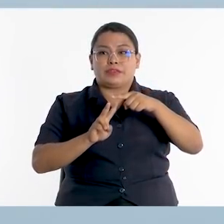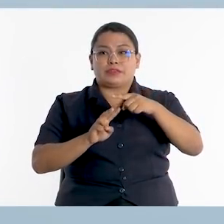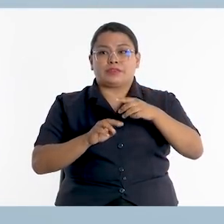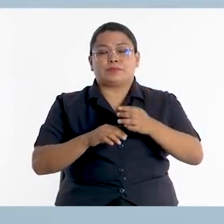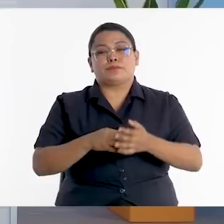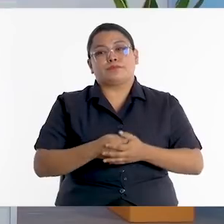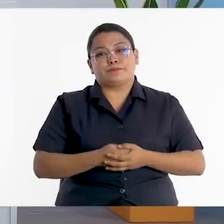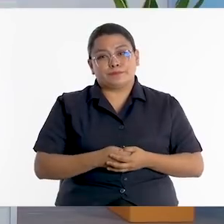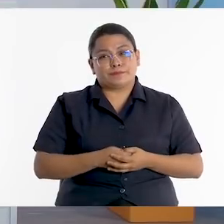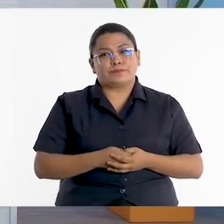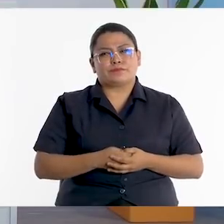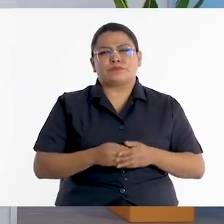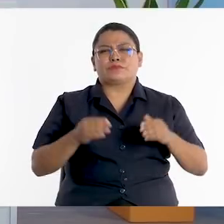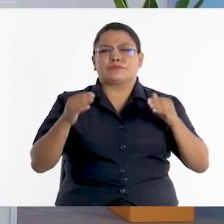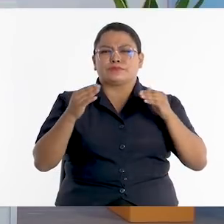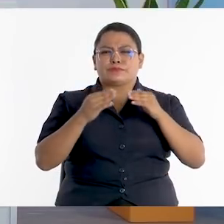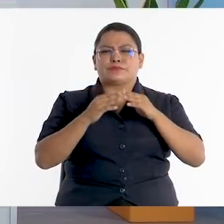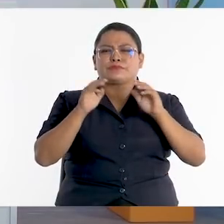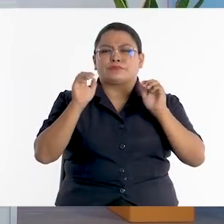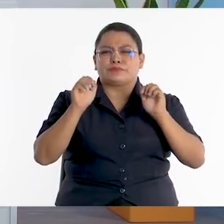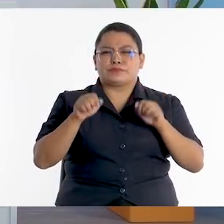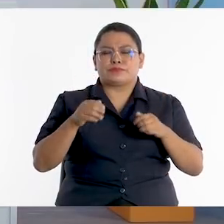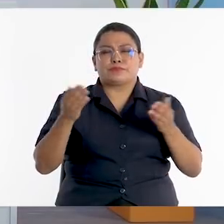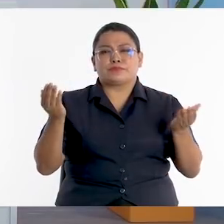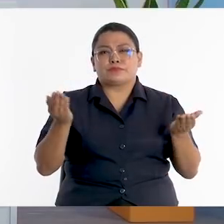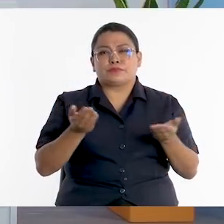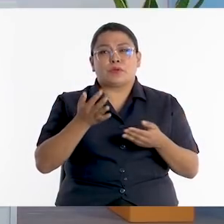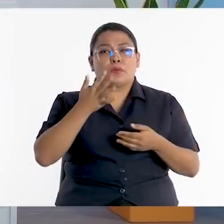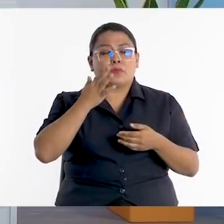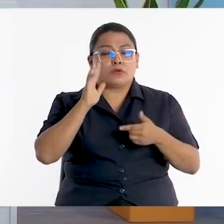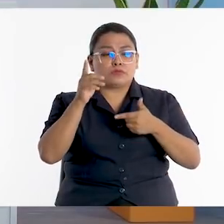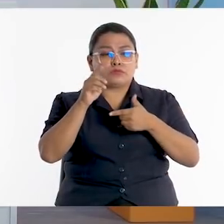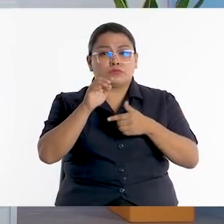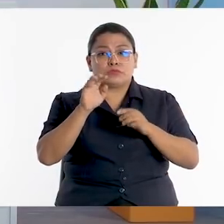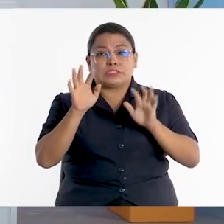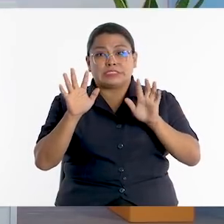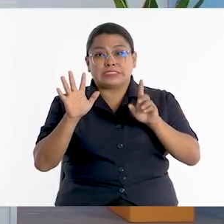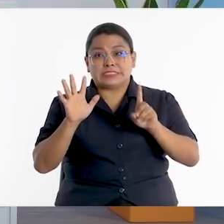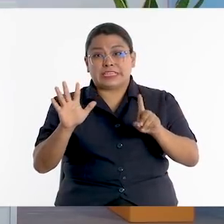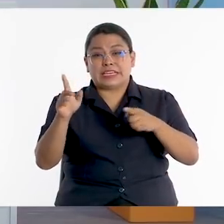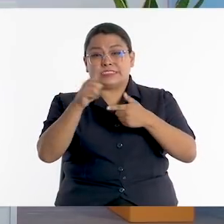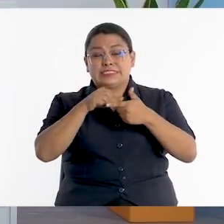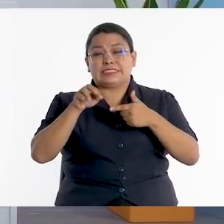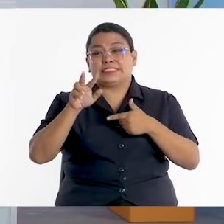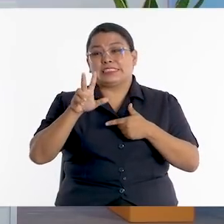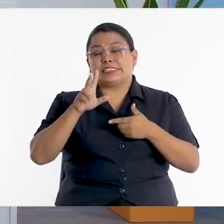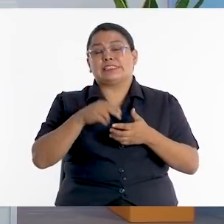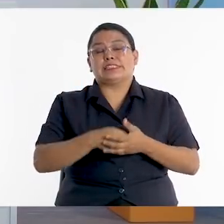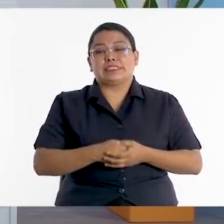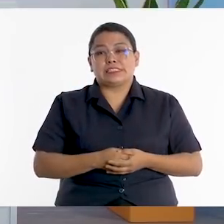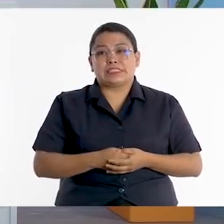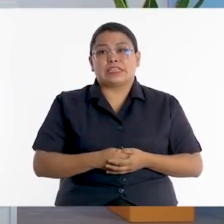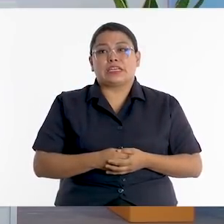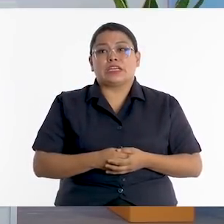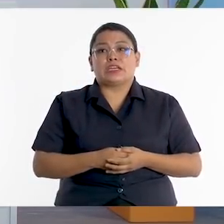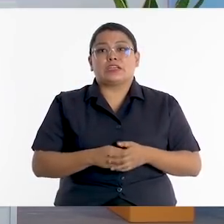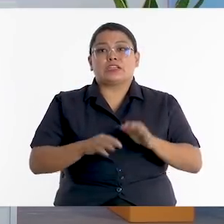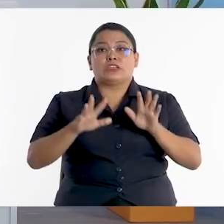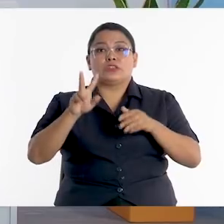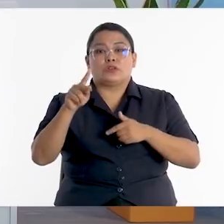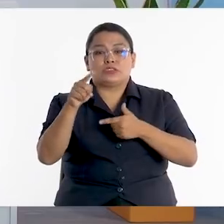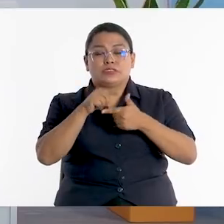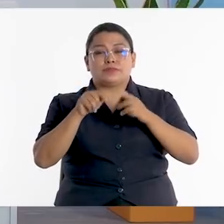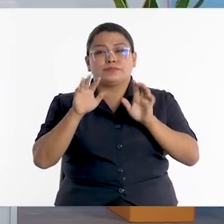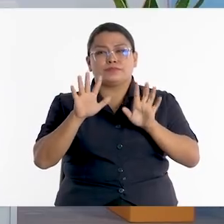0.5. También podríamos hacer el caso cuando dividimos 6 entre 3 y 12 entre